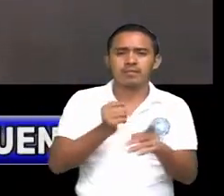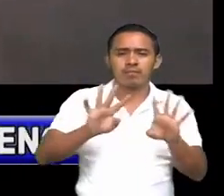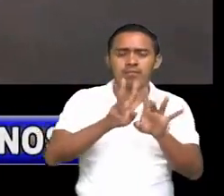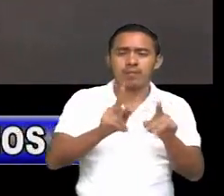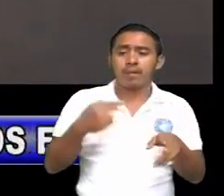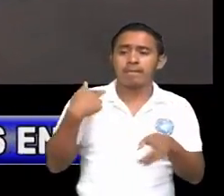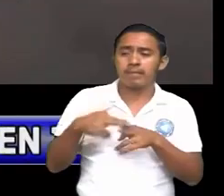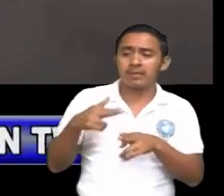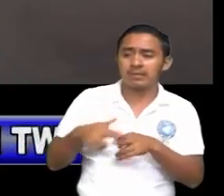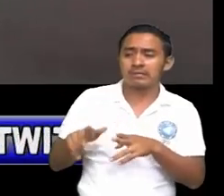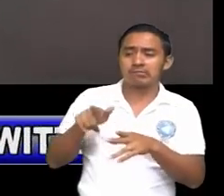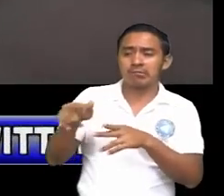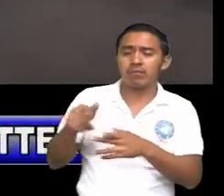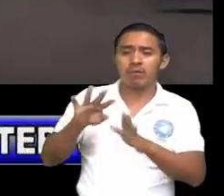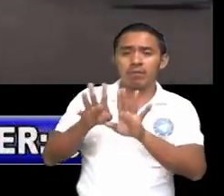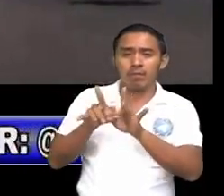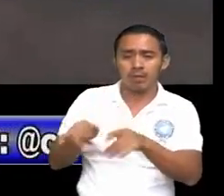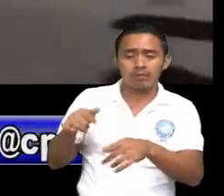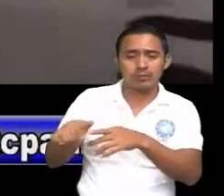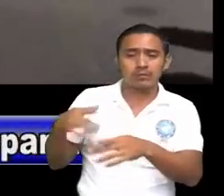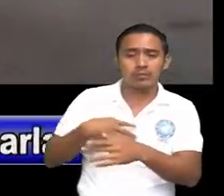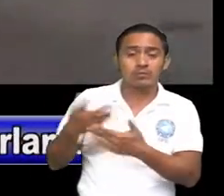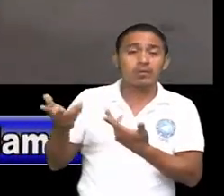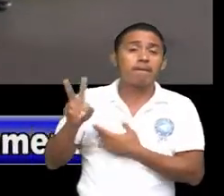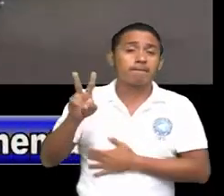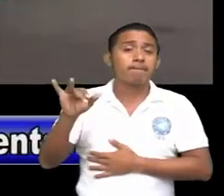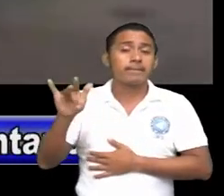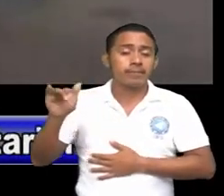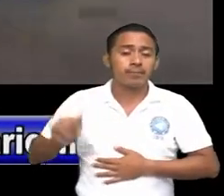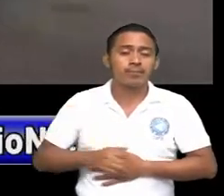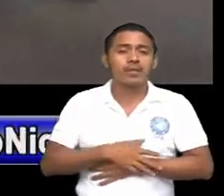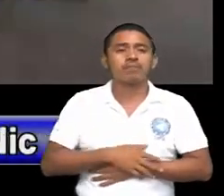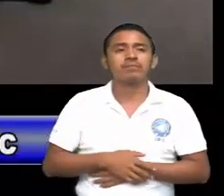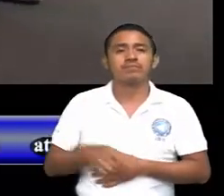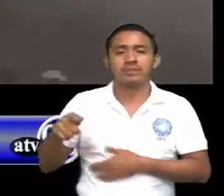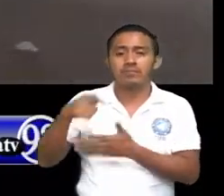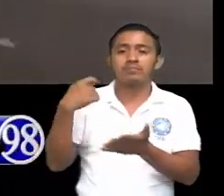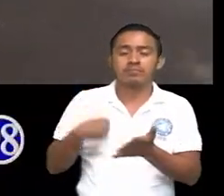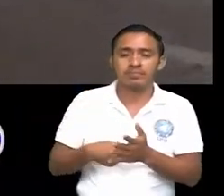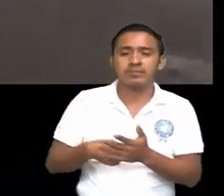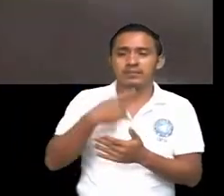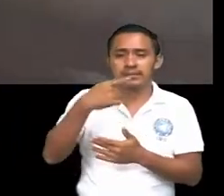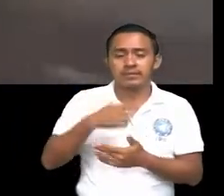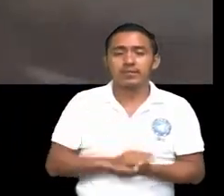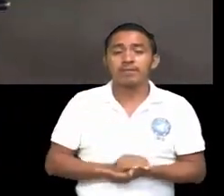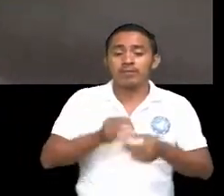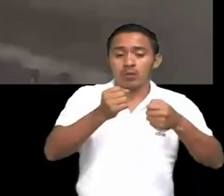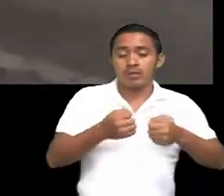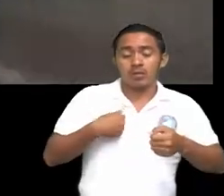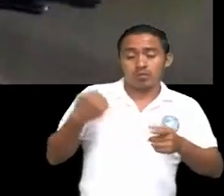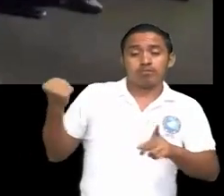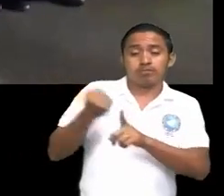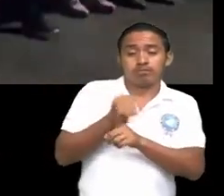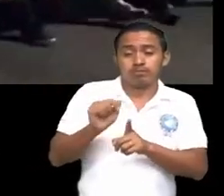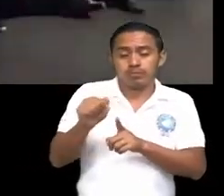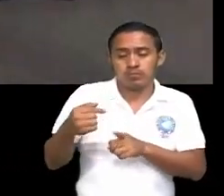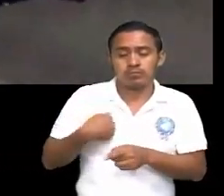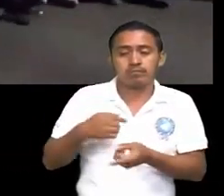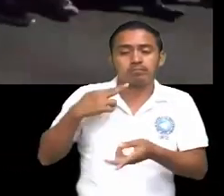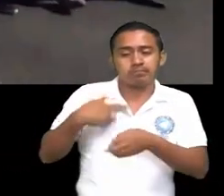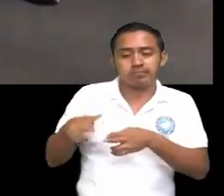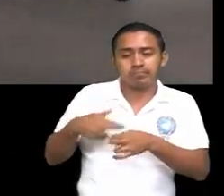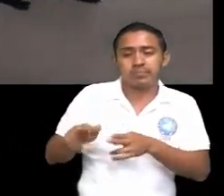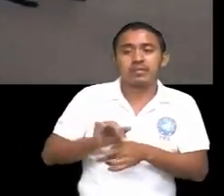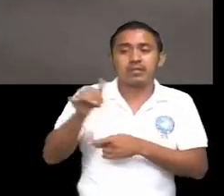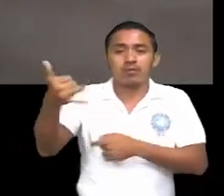los gastos médicos para el tratamiento de sus víctimas. La medida sancionada establecía que el agresor tiene que resarcir a los